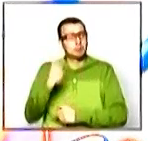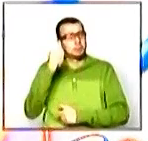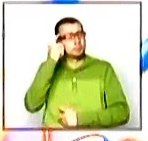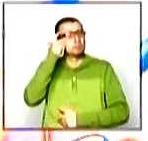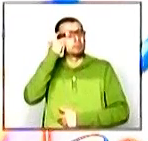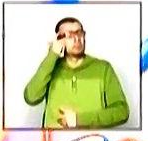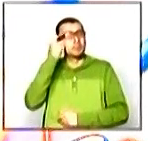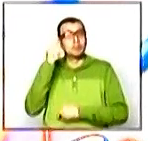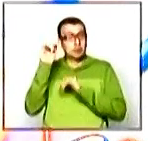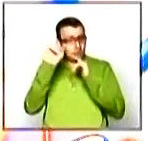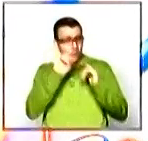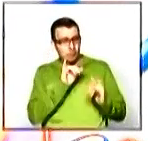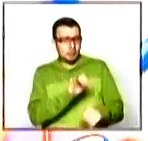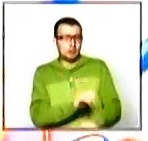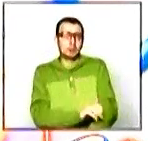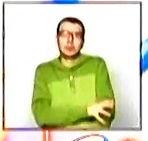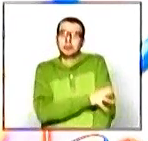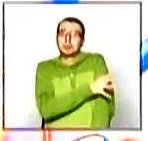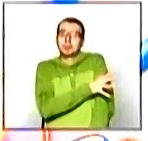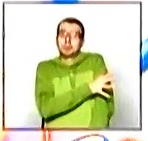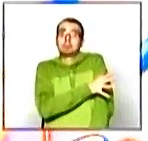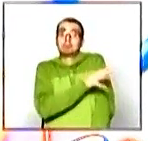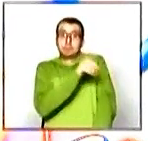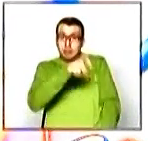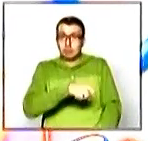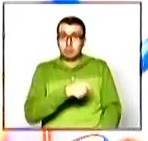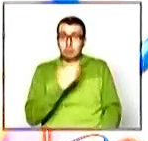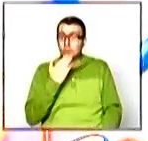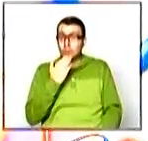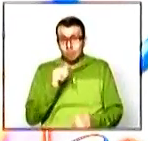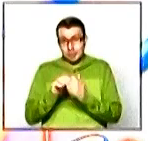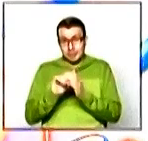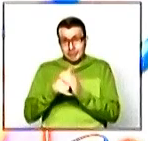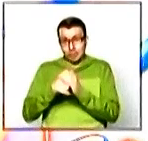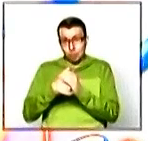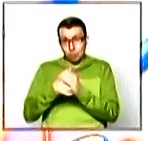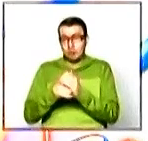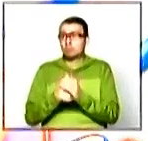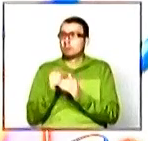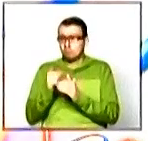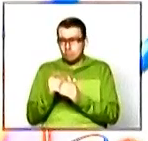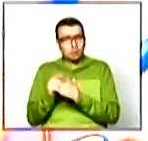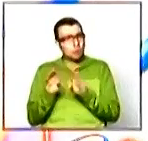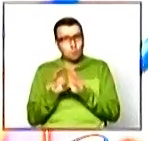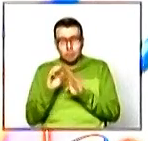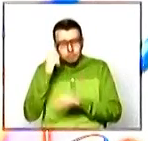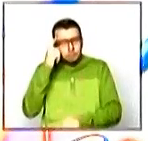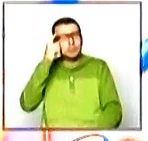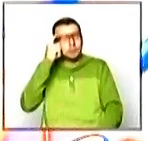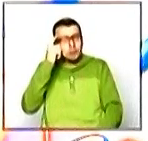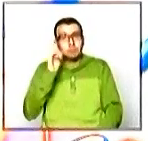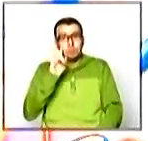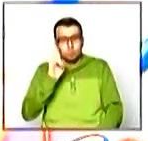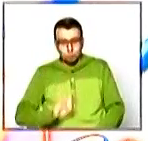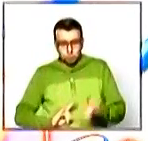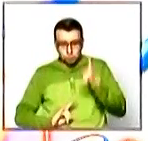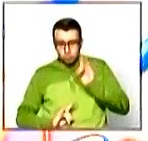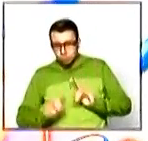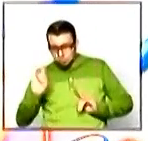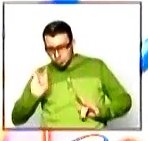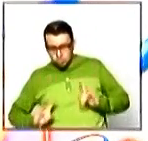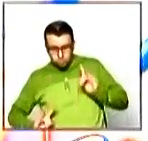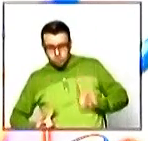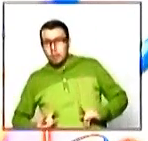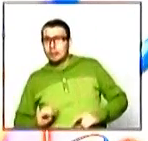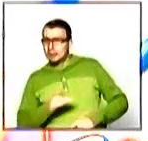nuestras emociones. Se ha comprobado que nuestras células escuchan nuestros pensamientos, nuestras células son sensibles y que también son